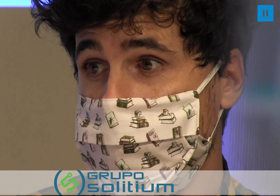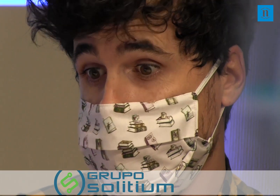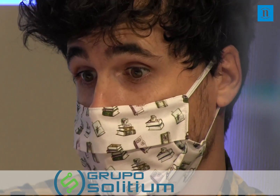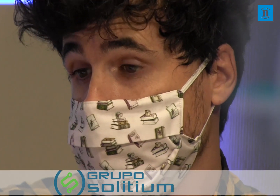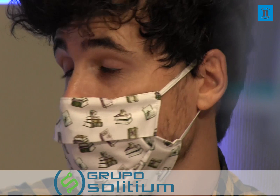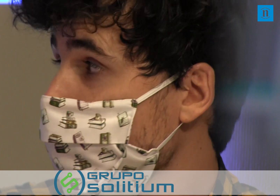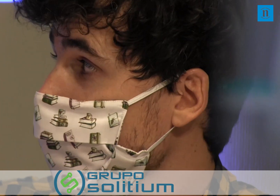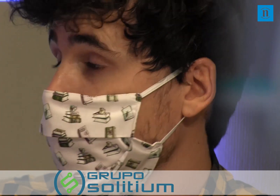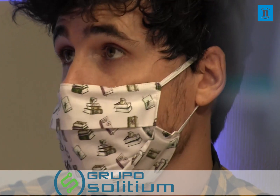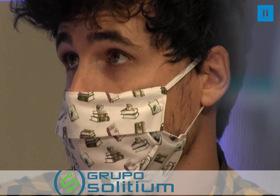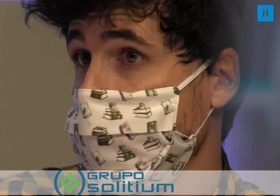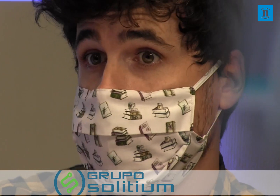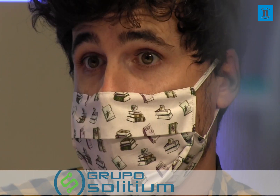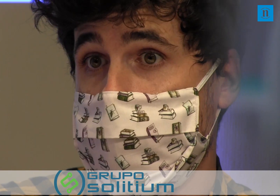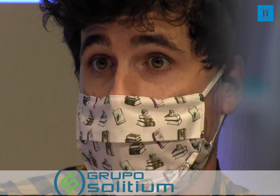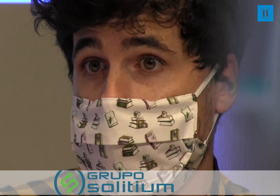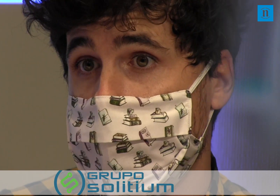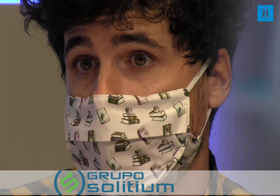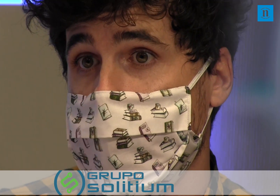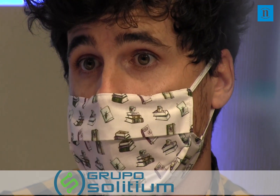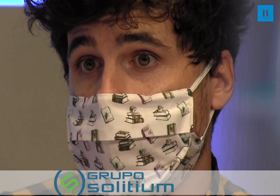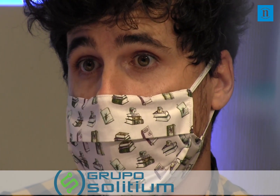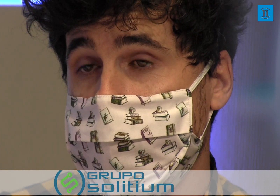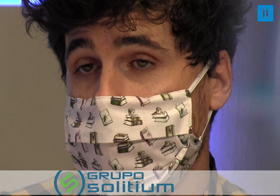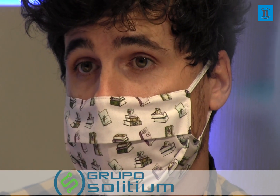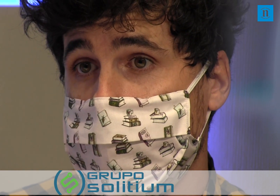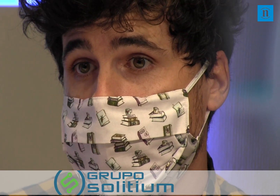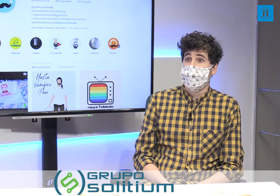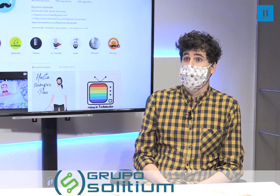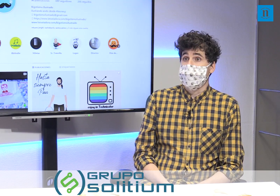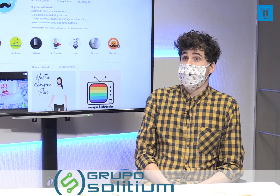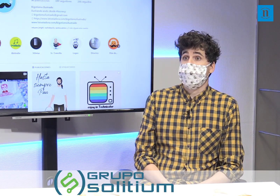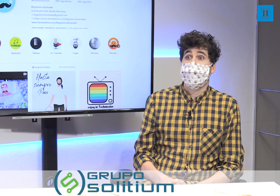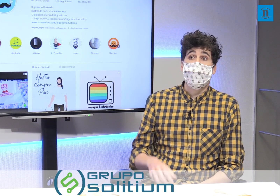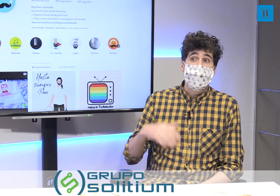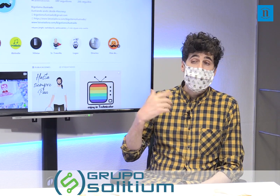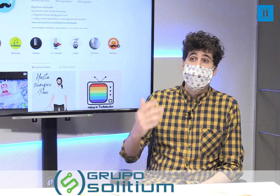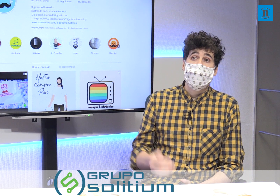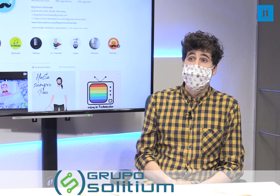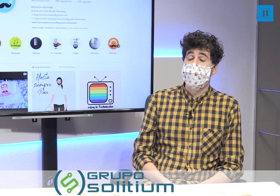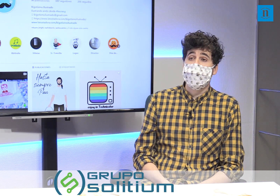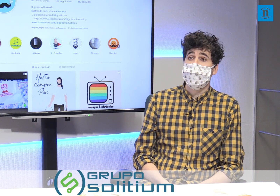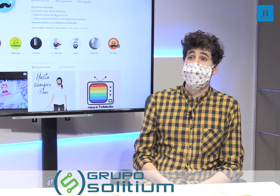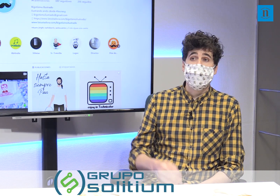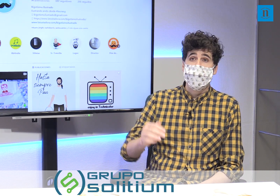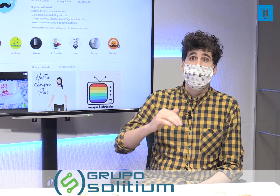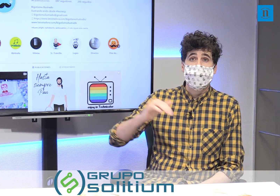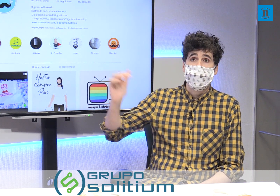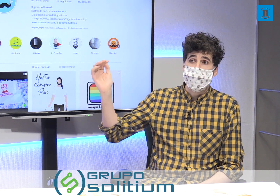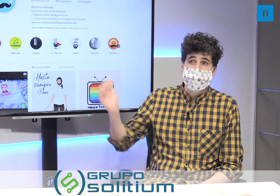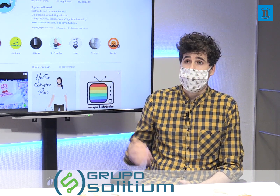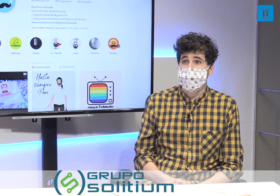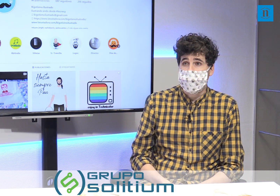decidió plasmar su diseño en bolsas de la compra y las redes sociales hicieron el resto y sobre todo es decir eso ha pasado ha notado pues un